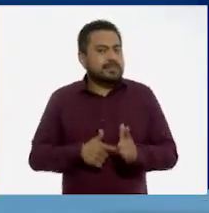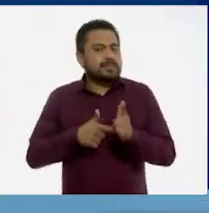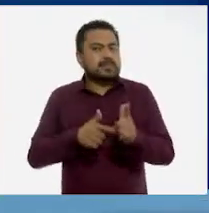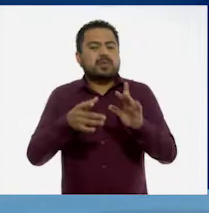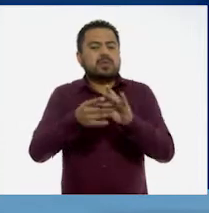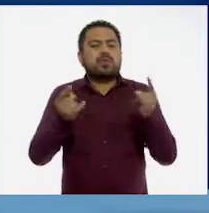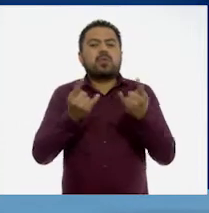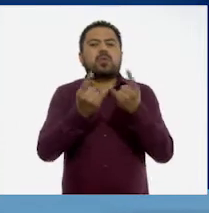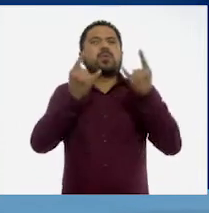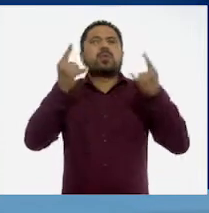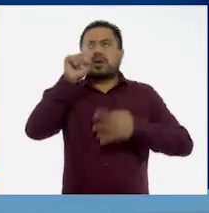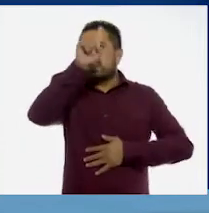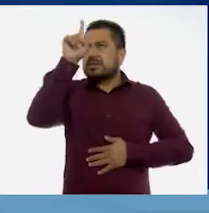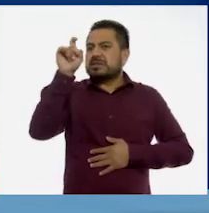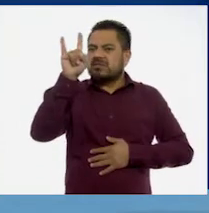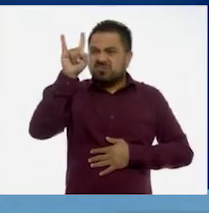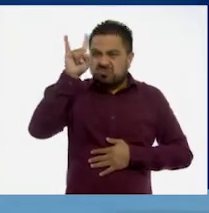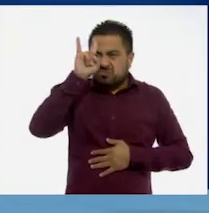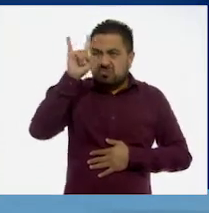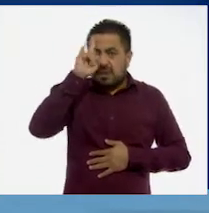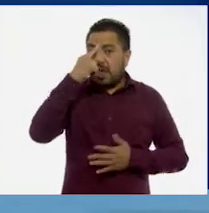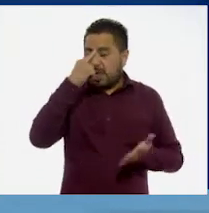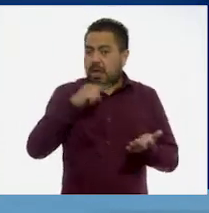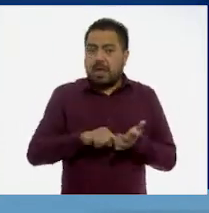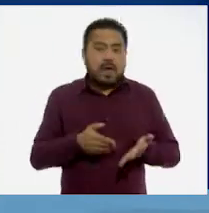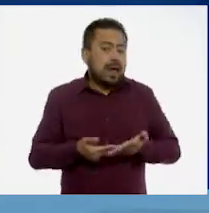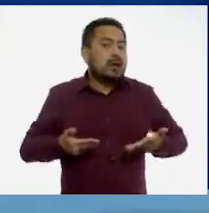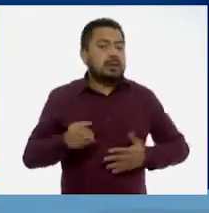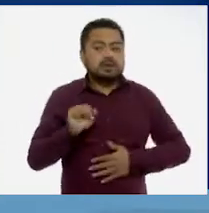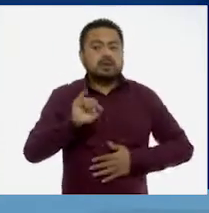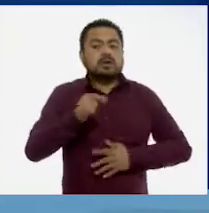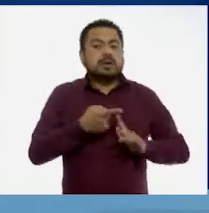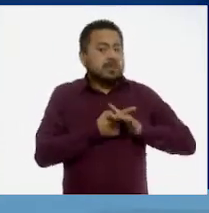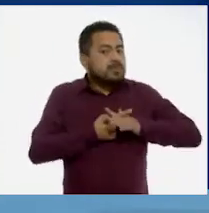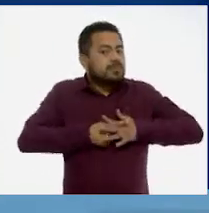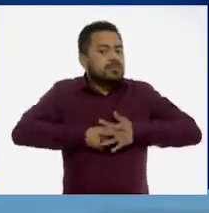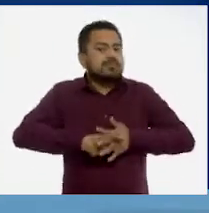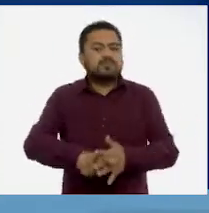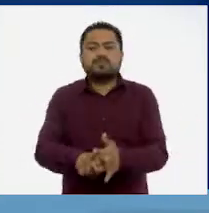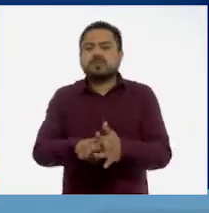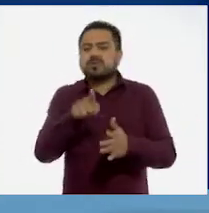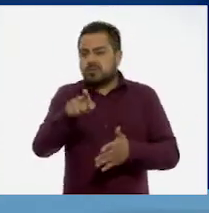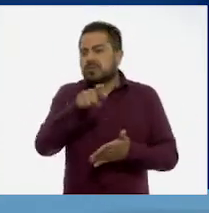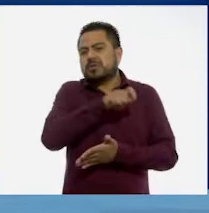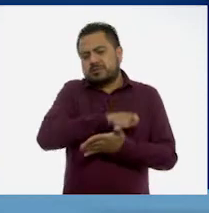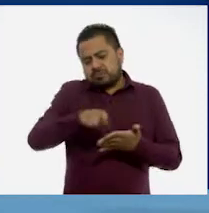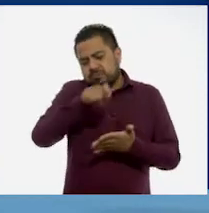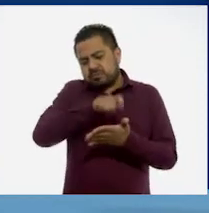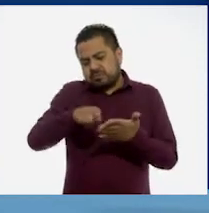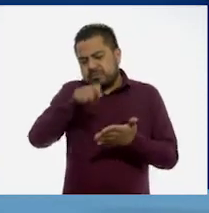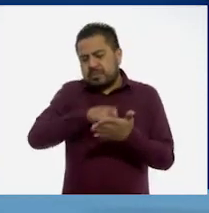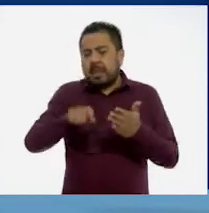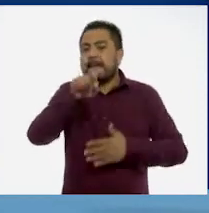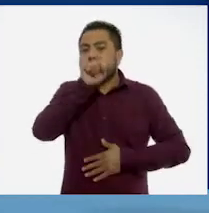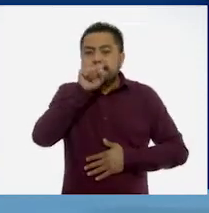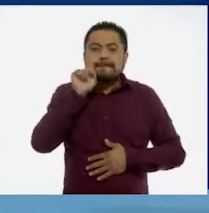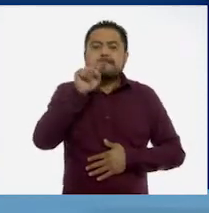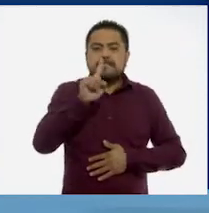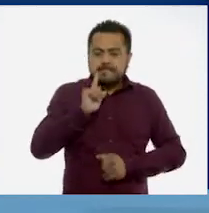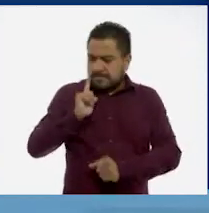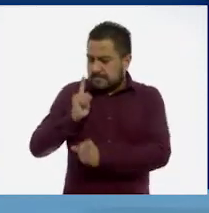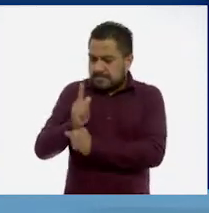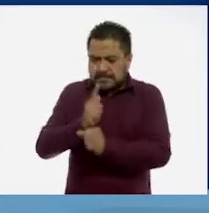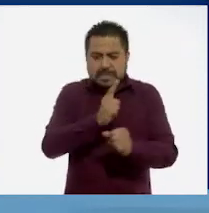cuentos de misterio y de terror. Creo que ya es momento de que comiences a escribir, pero también vamos a